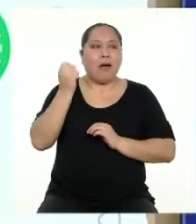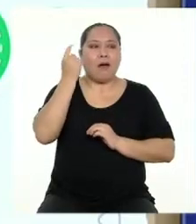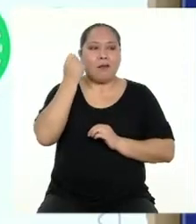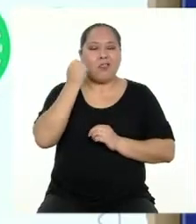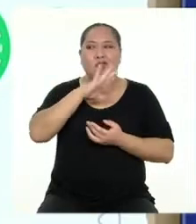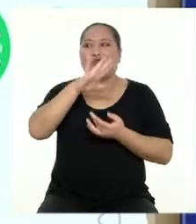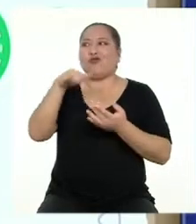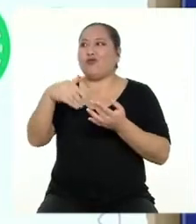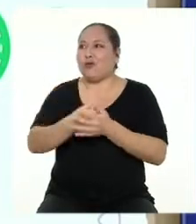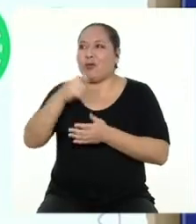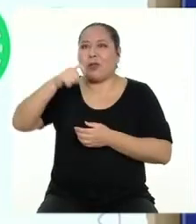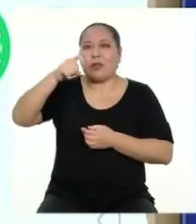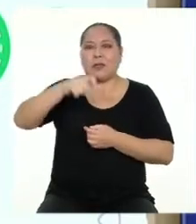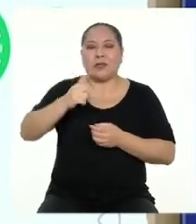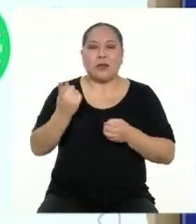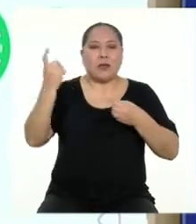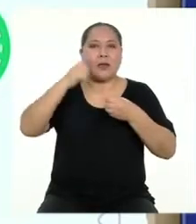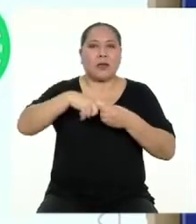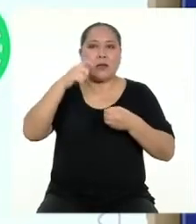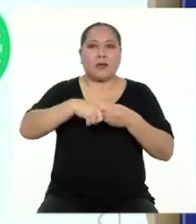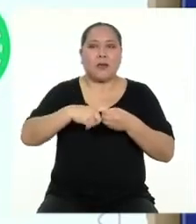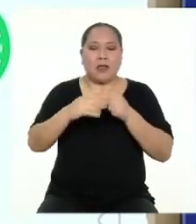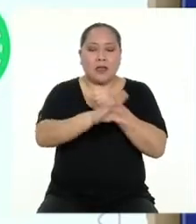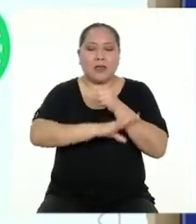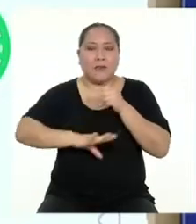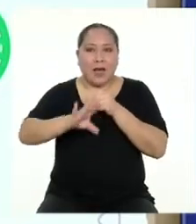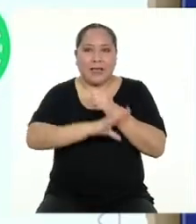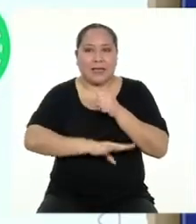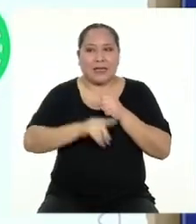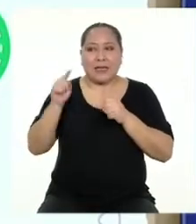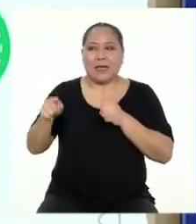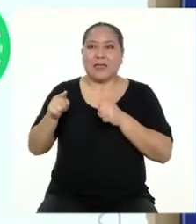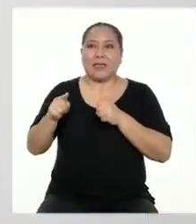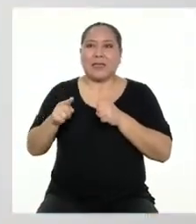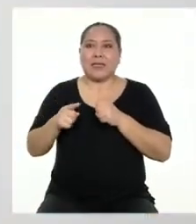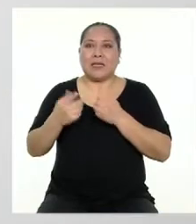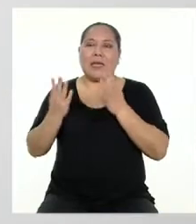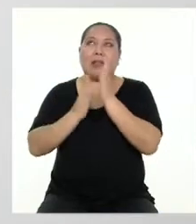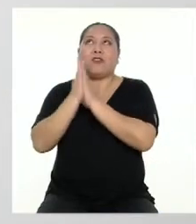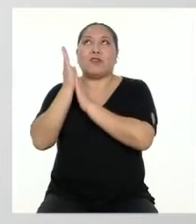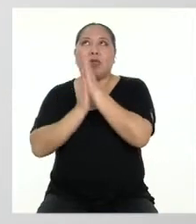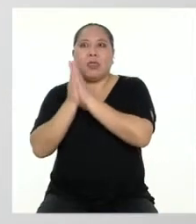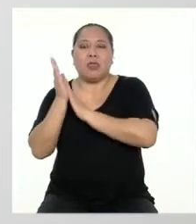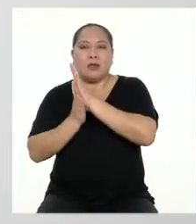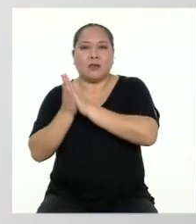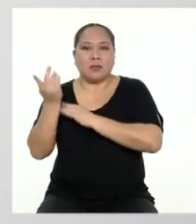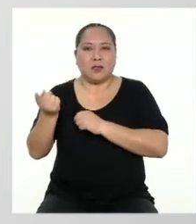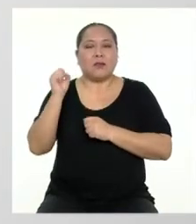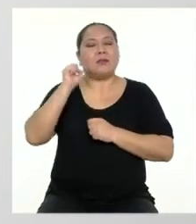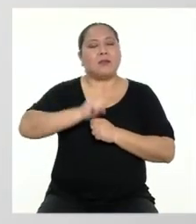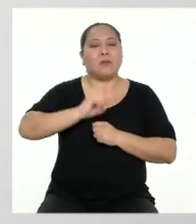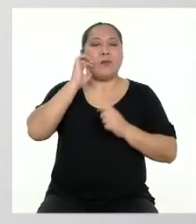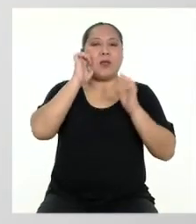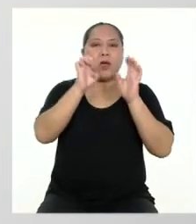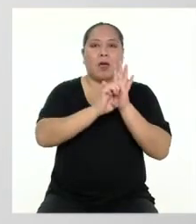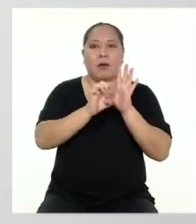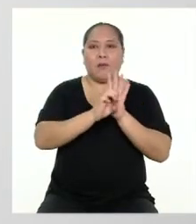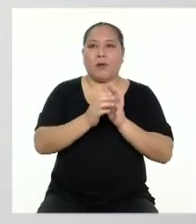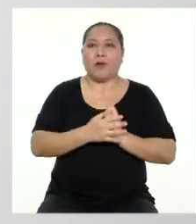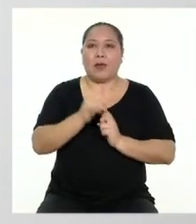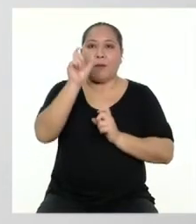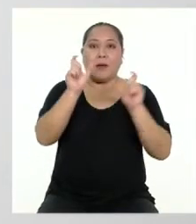las necesidades que incluyen las básicas y las suntuosas. Así es, un ejemplo exagerado es que el